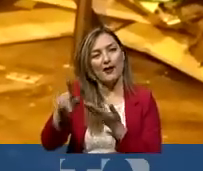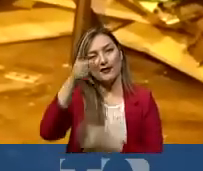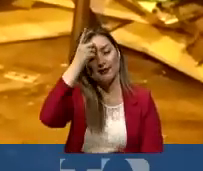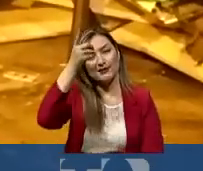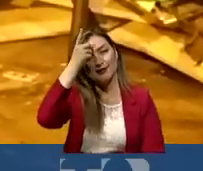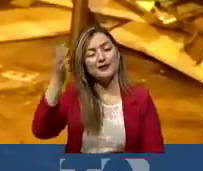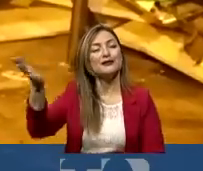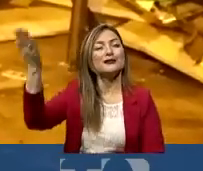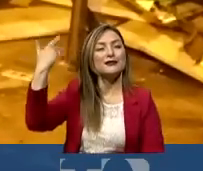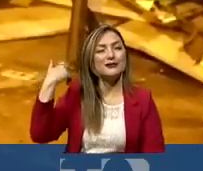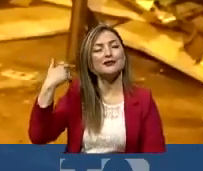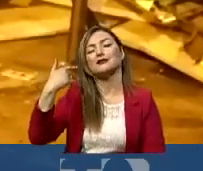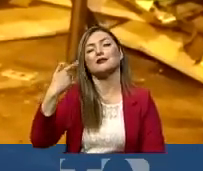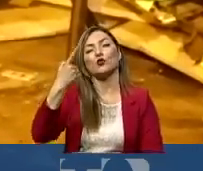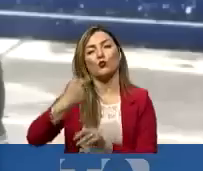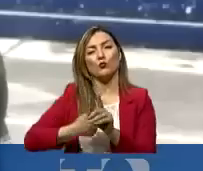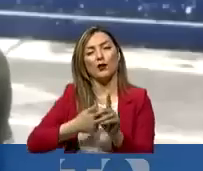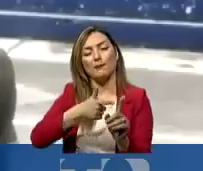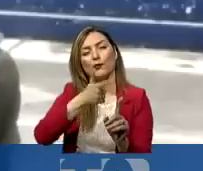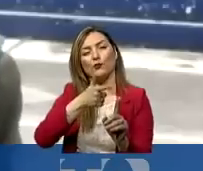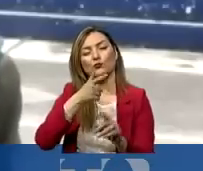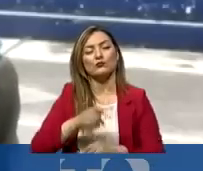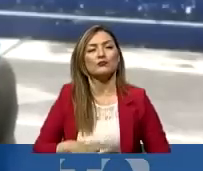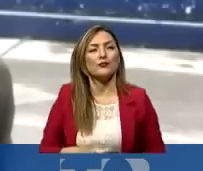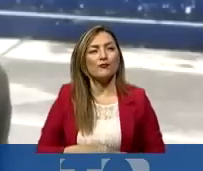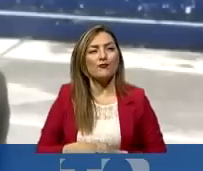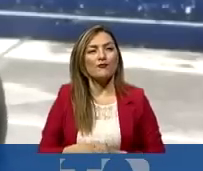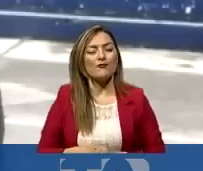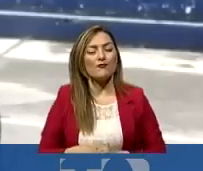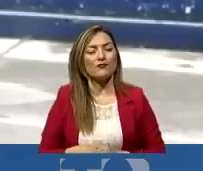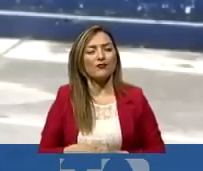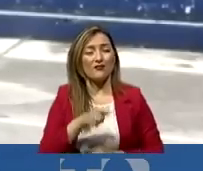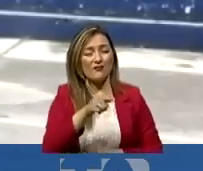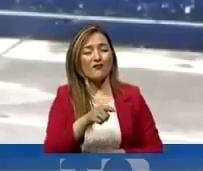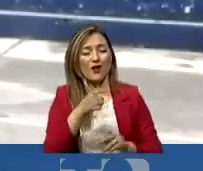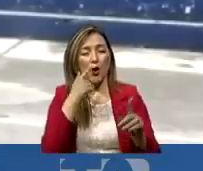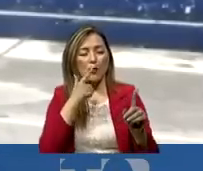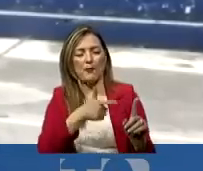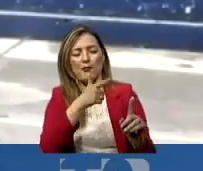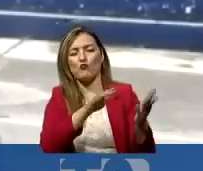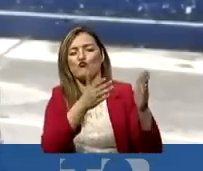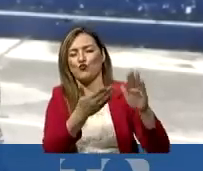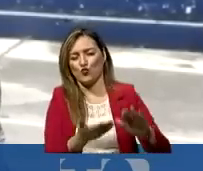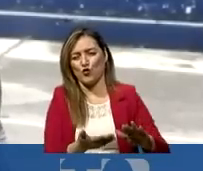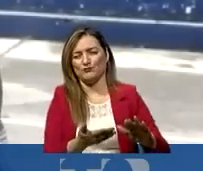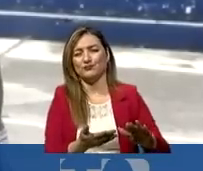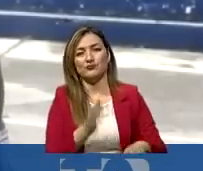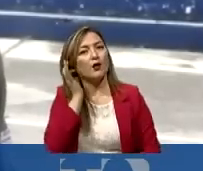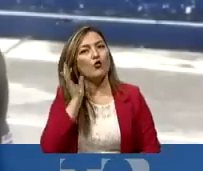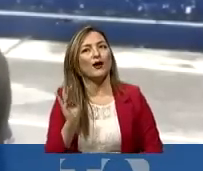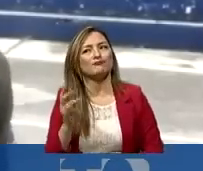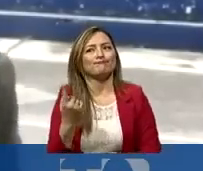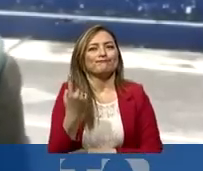asesinado a tiros hace un poco más de un mes. Se le habían realizado llamadas extorsivas, se puede decir, de